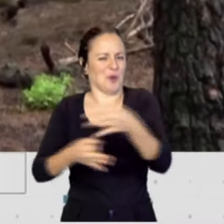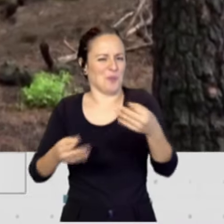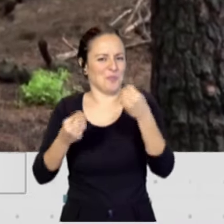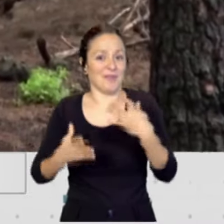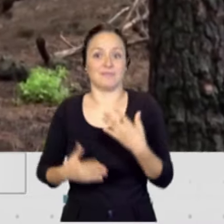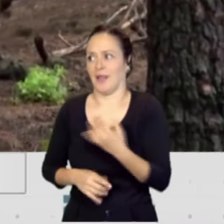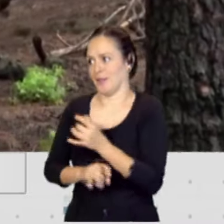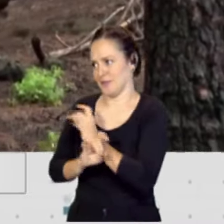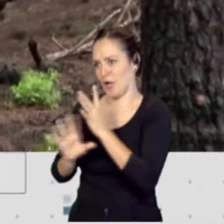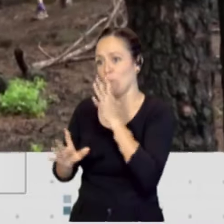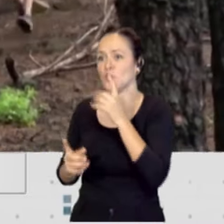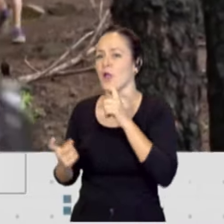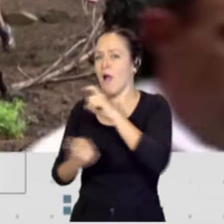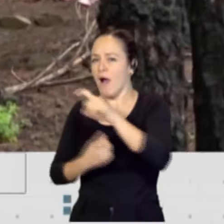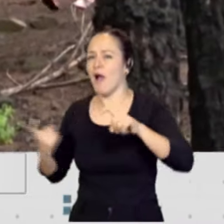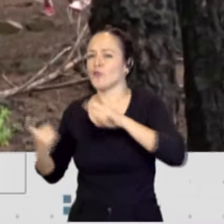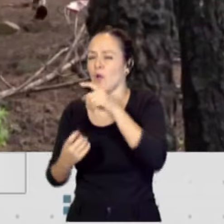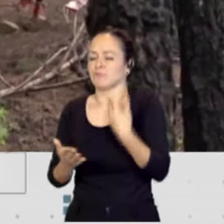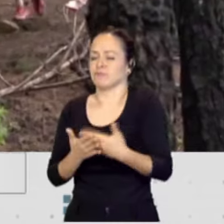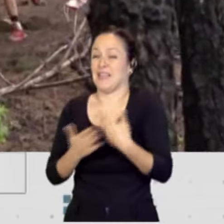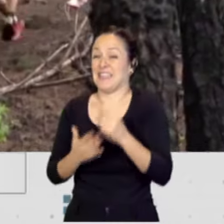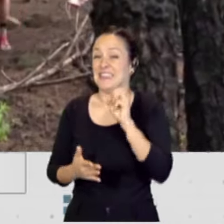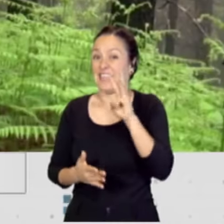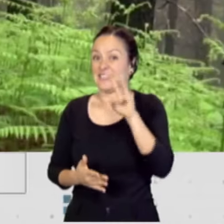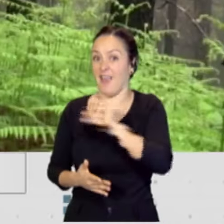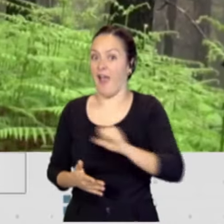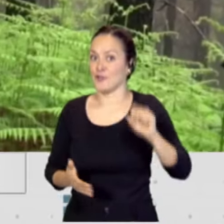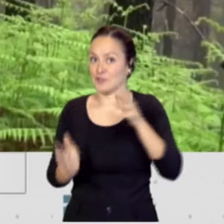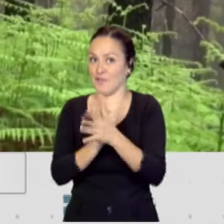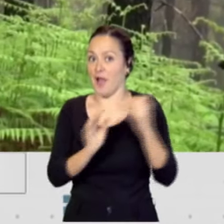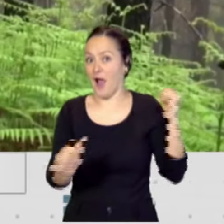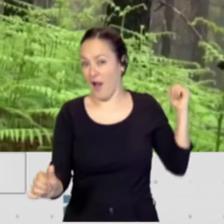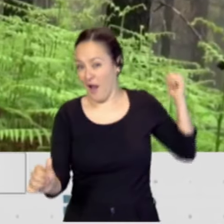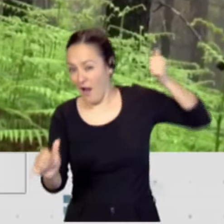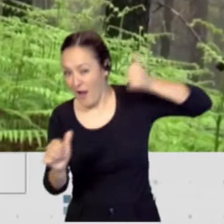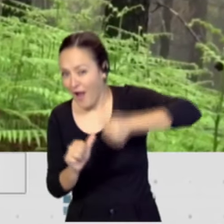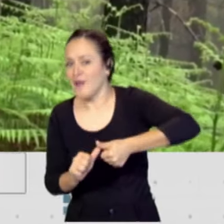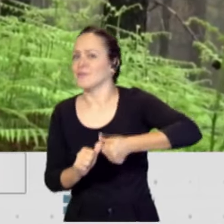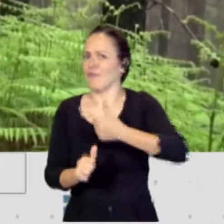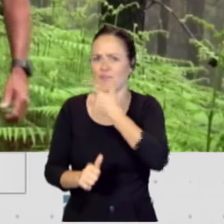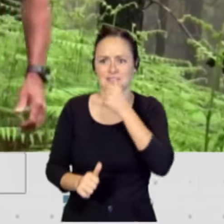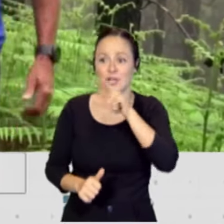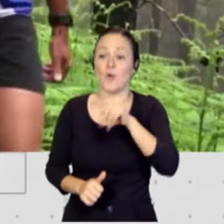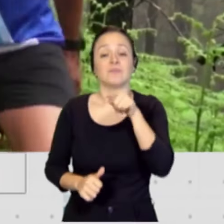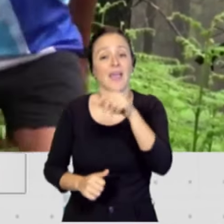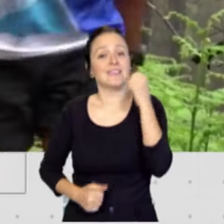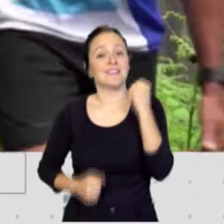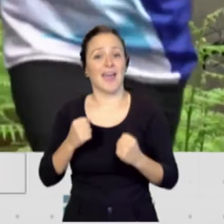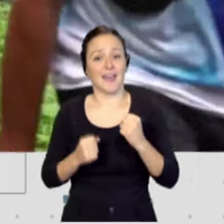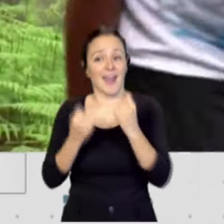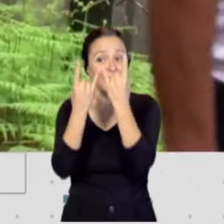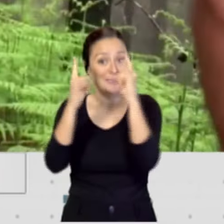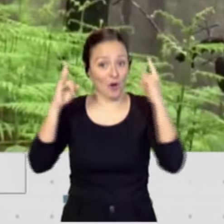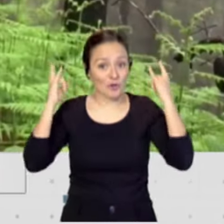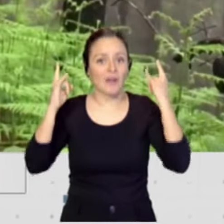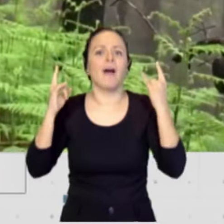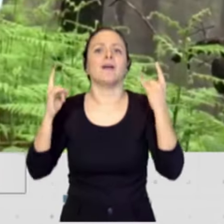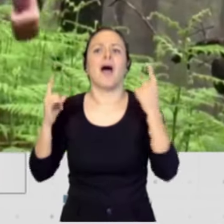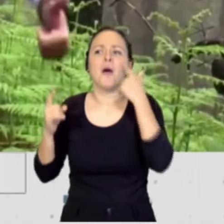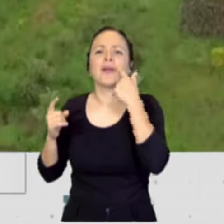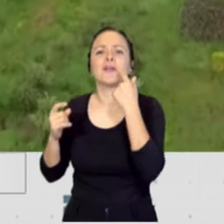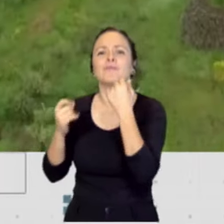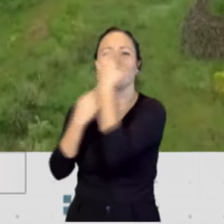eh cada edición 13 años 13 ediciones no es fácil de llegar y ahí está esta carrera entre de cortijos que Alfredo véndelos